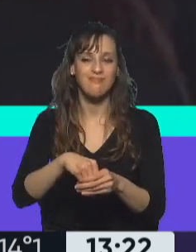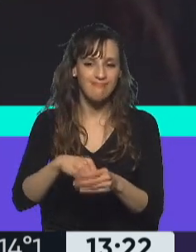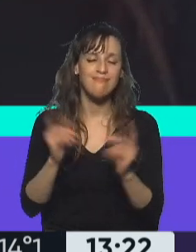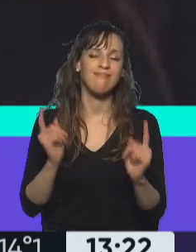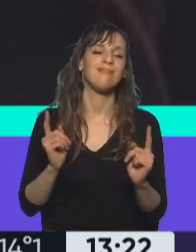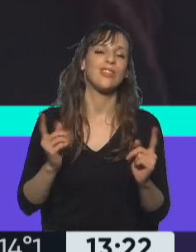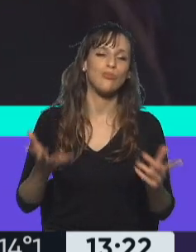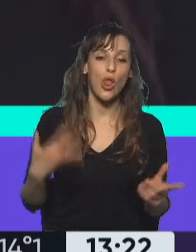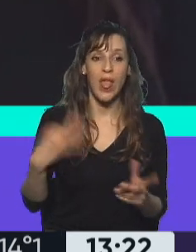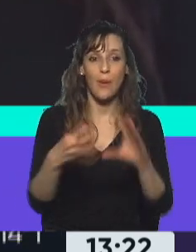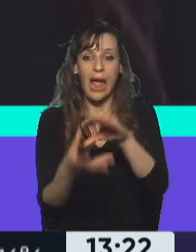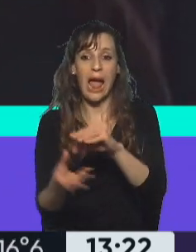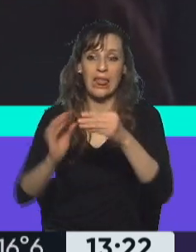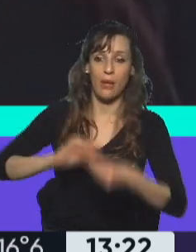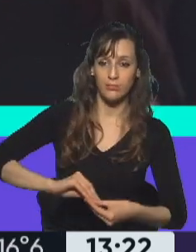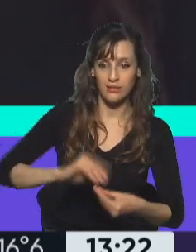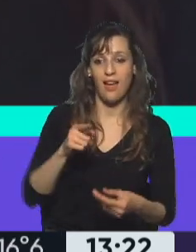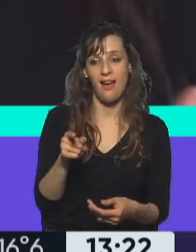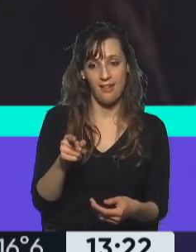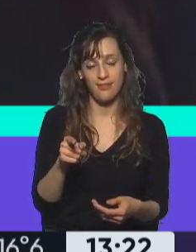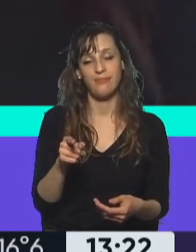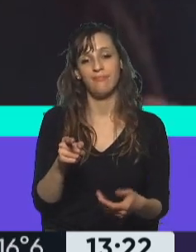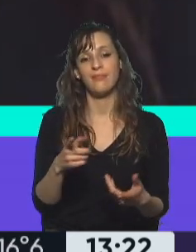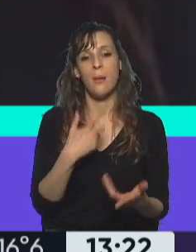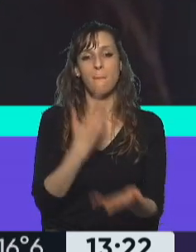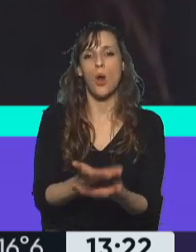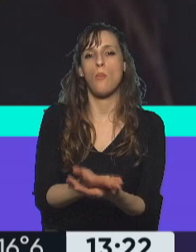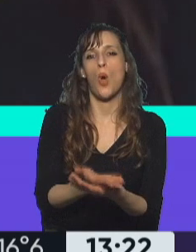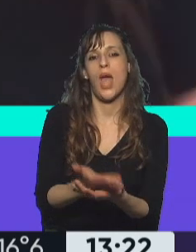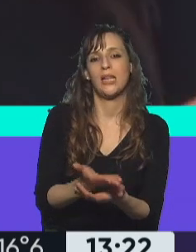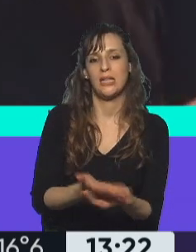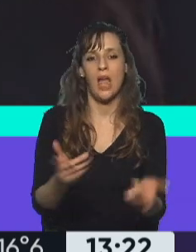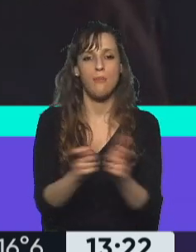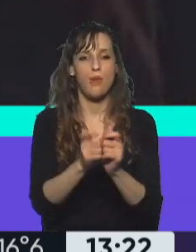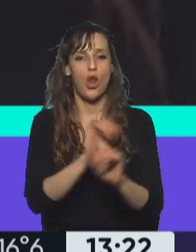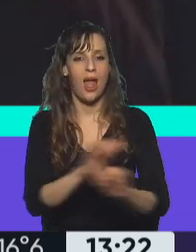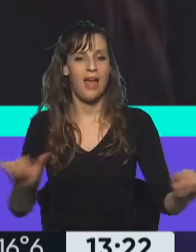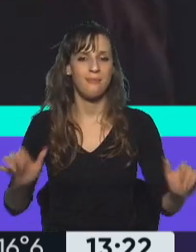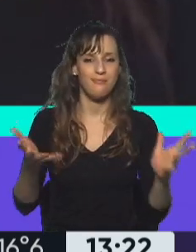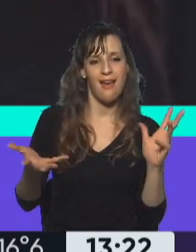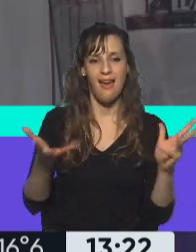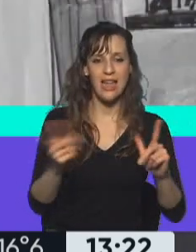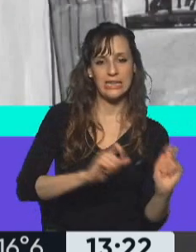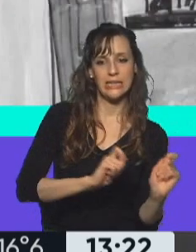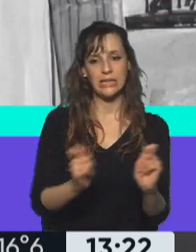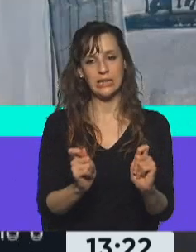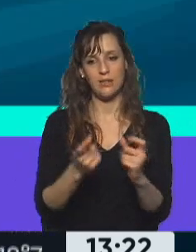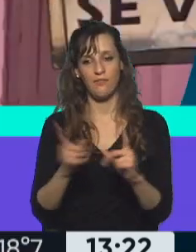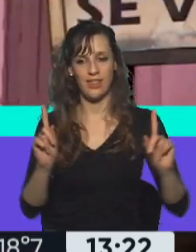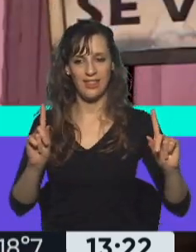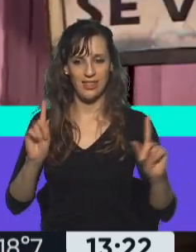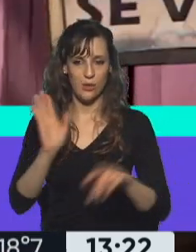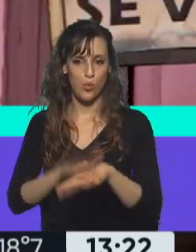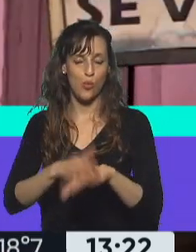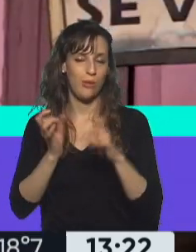que readaptarse, mover sus condiciones de propuesta de programación artística por la pandemia. Es el segundo año que Títeres del